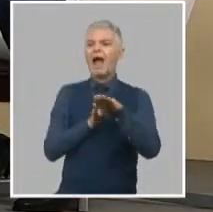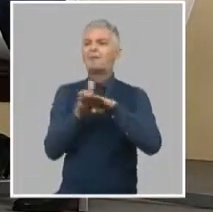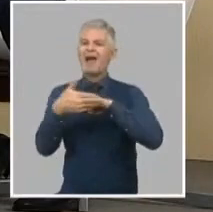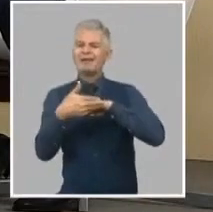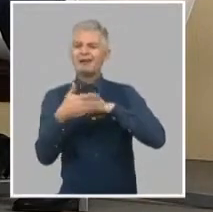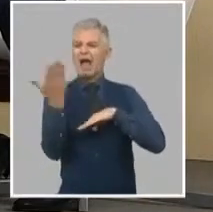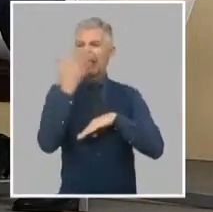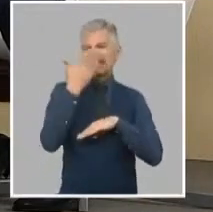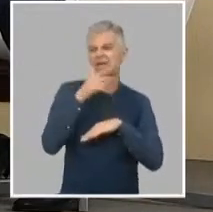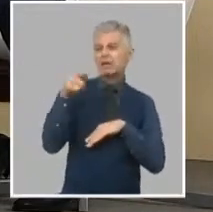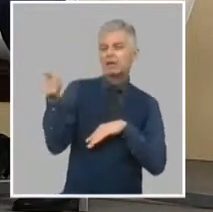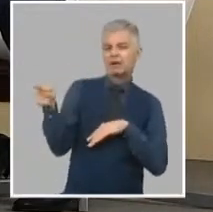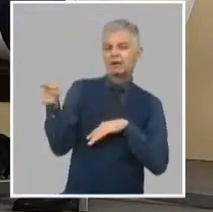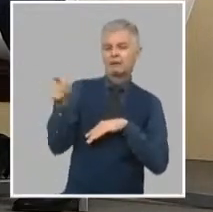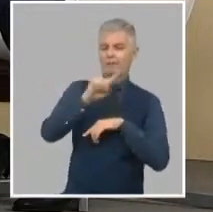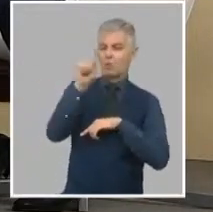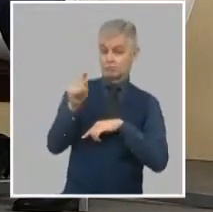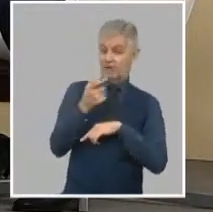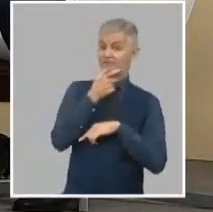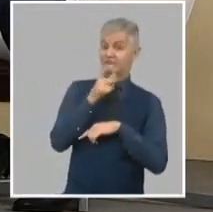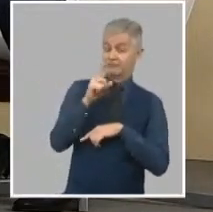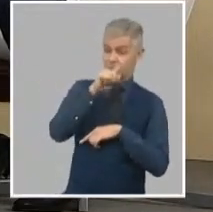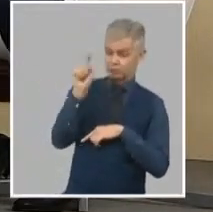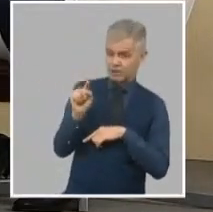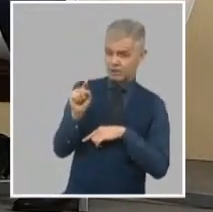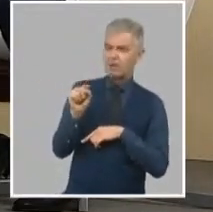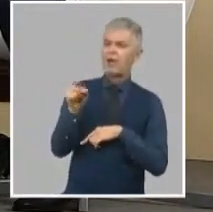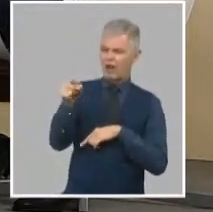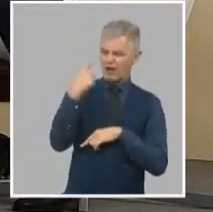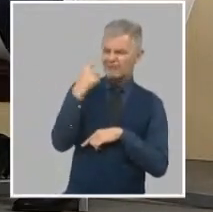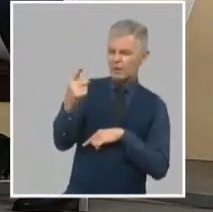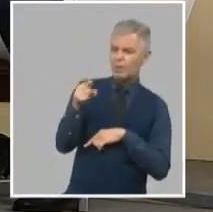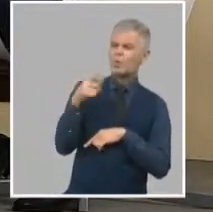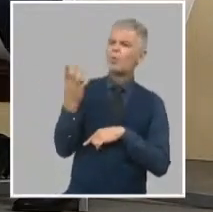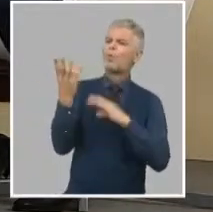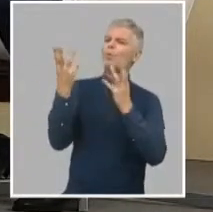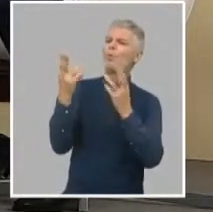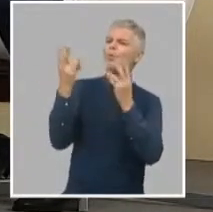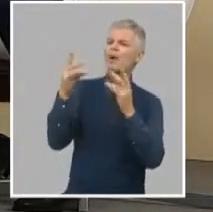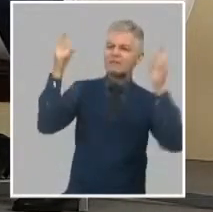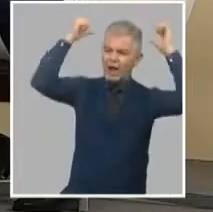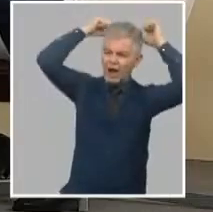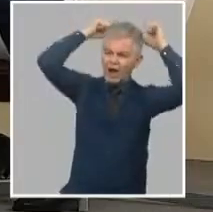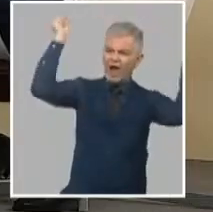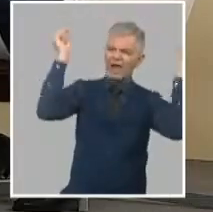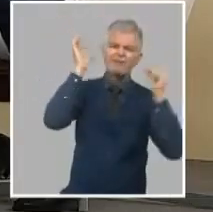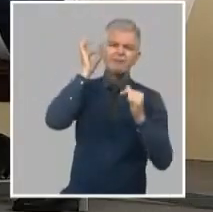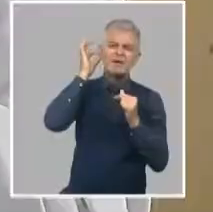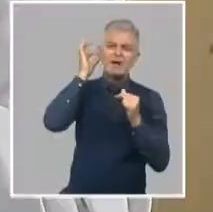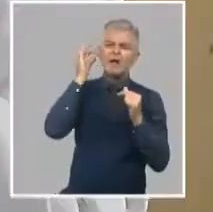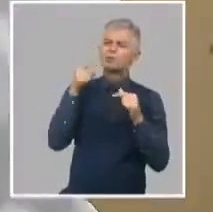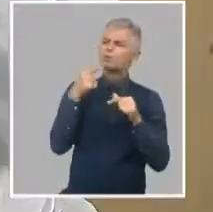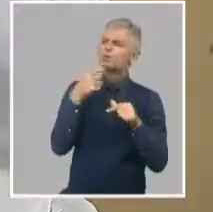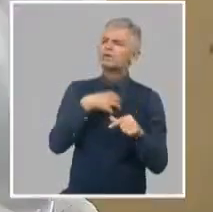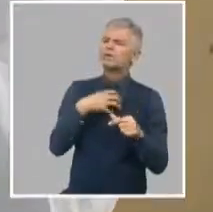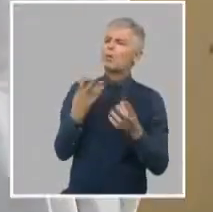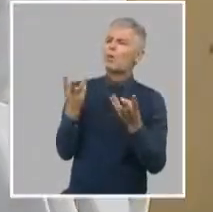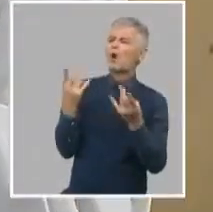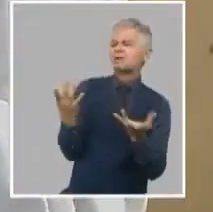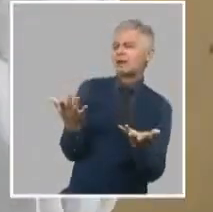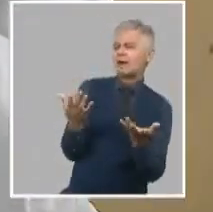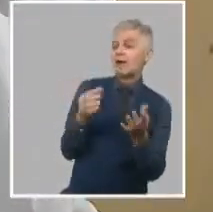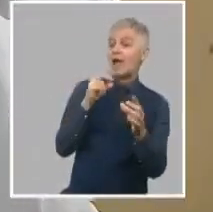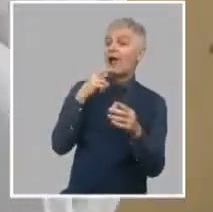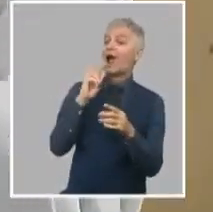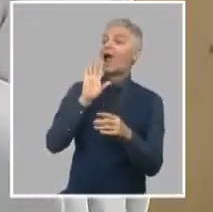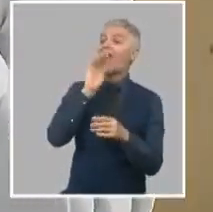fallecido, Tony Guerra, doctor Tony Guerra. Y dijo, yo dice, ¿cuántas enfermeras tienes que hablen inglés? Tantas,